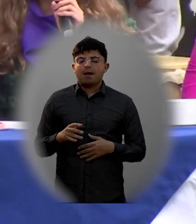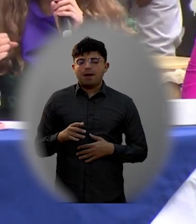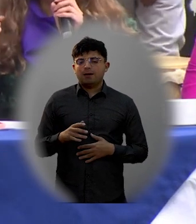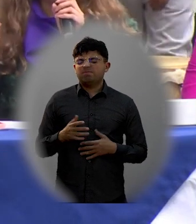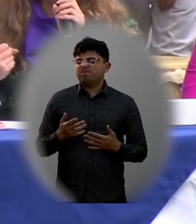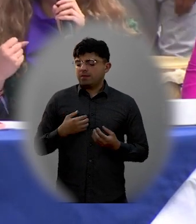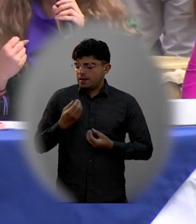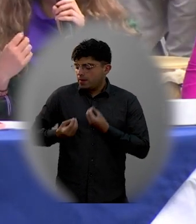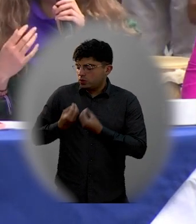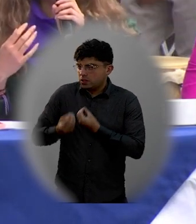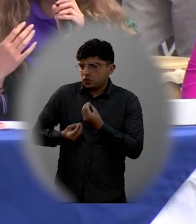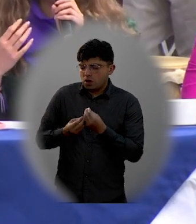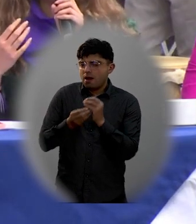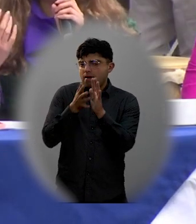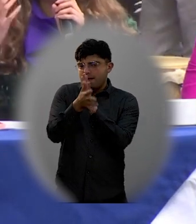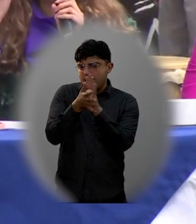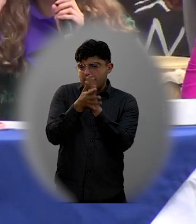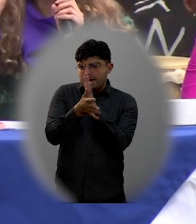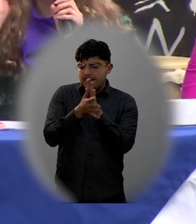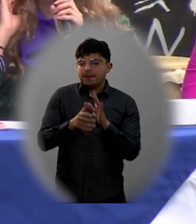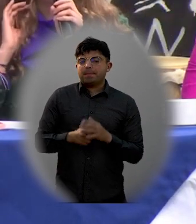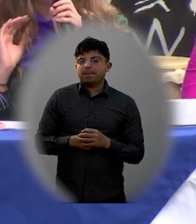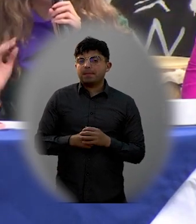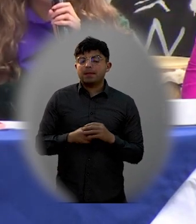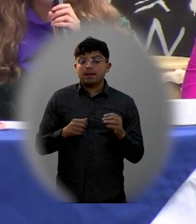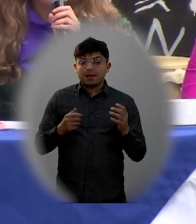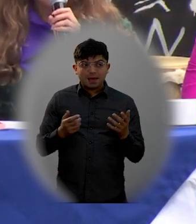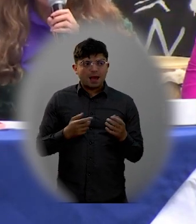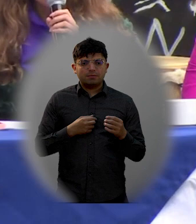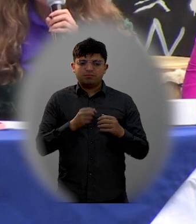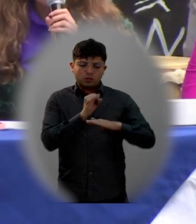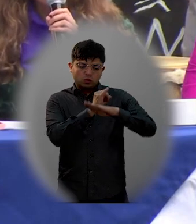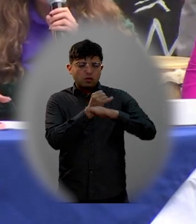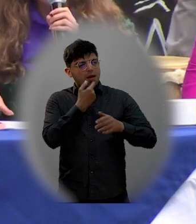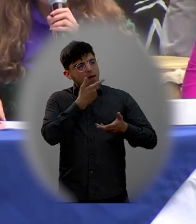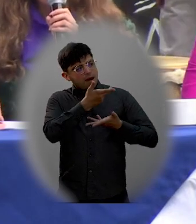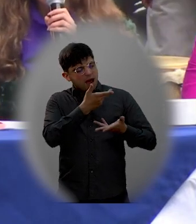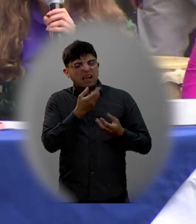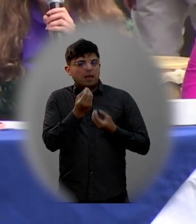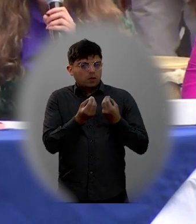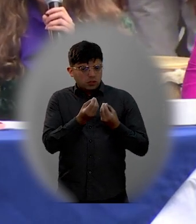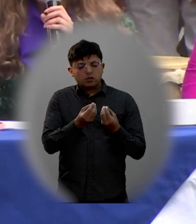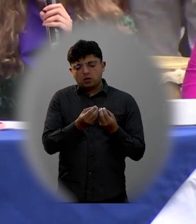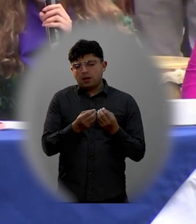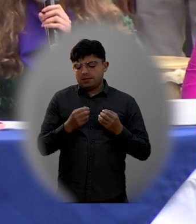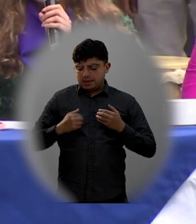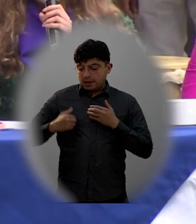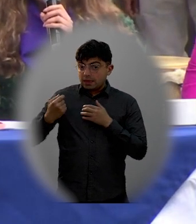hemos realizado como en interlocución con la institución y lo que hemos empezado a hacer,